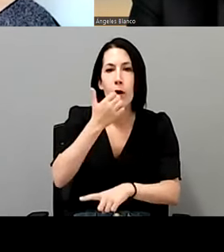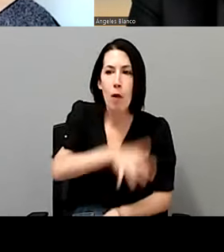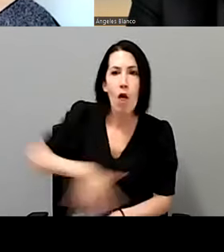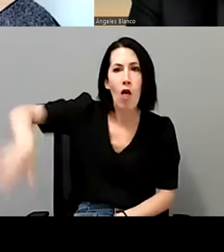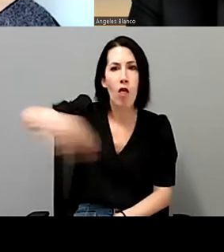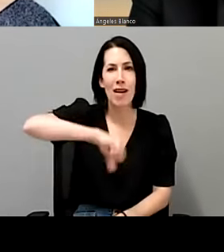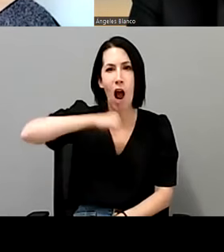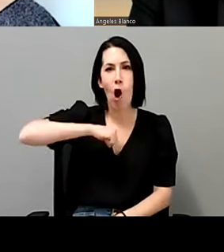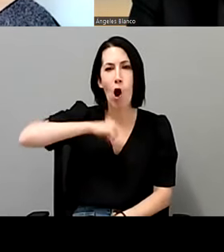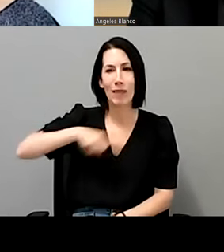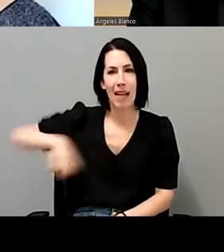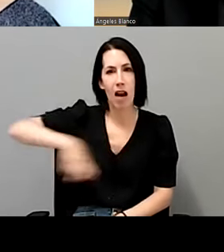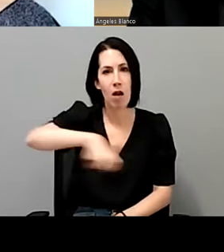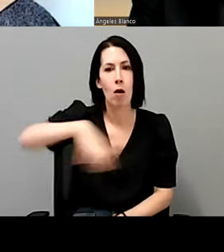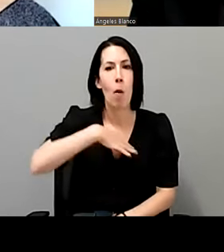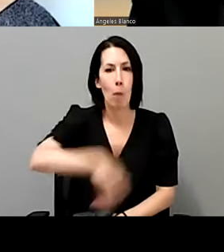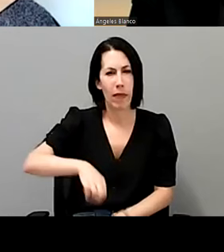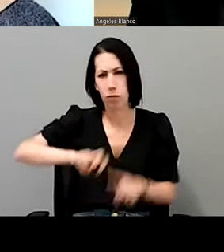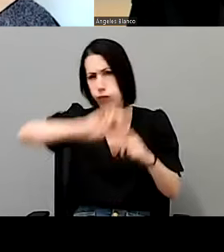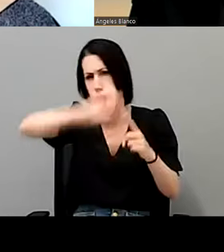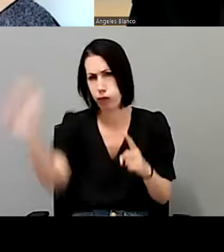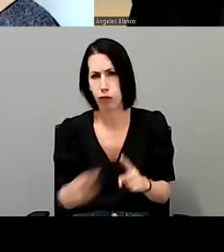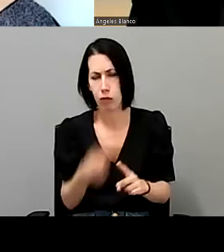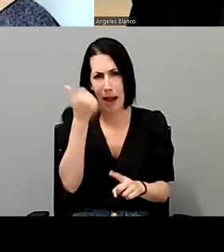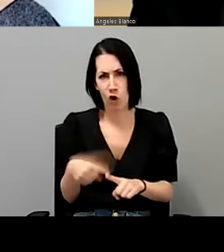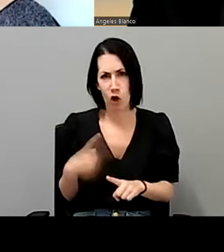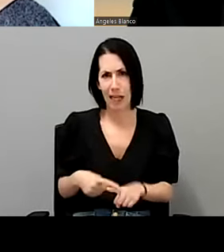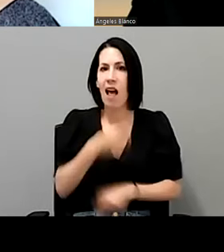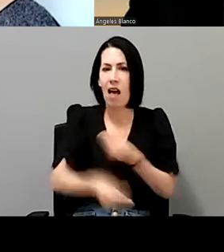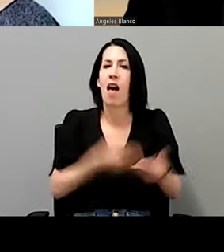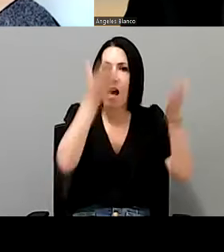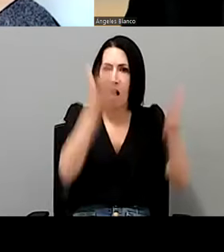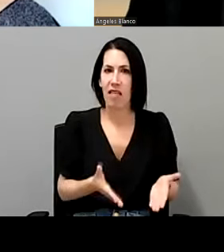hospitalario, etcétera, etcétera, etcétera.